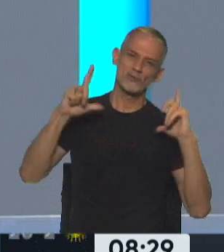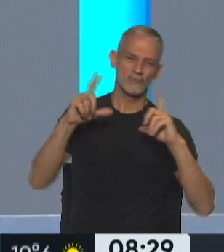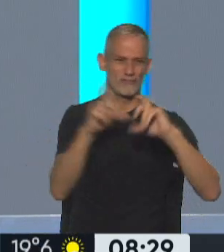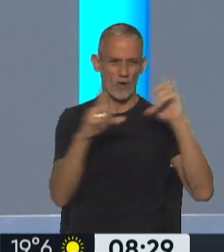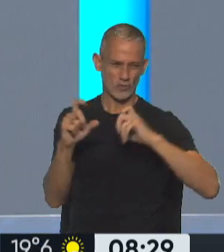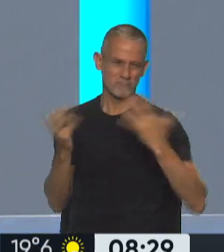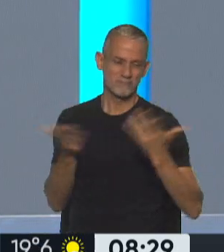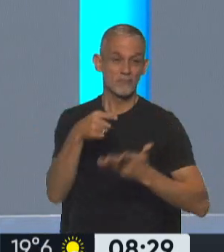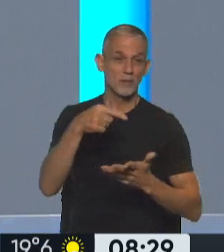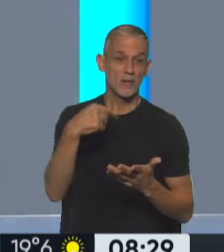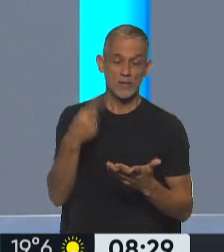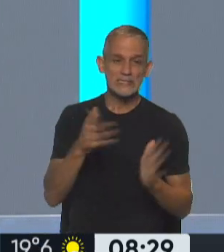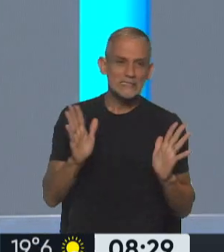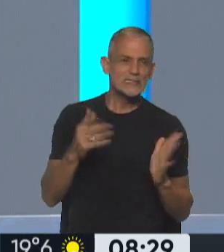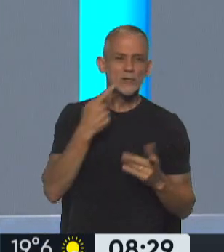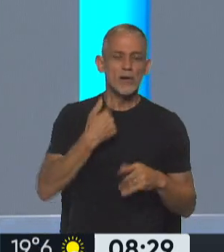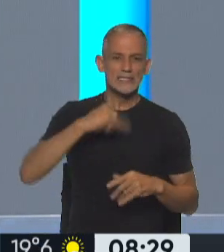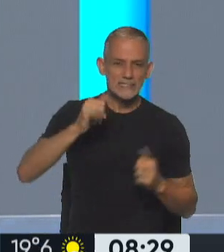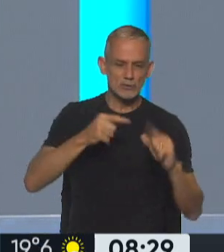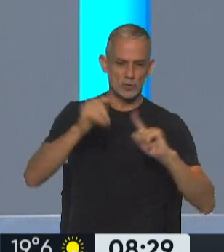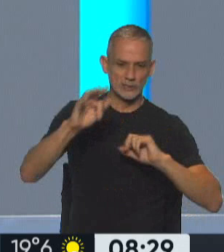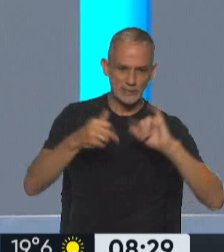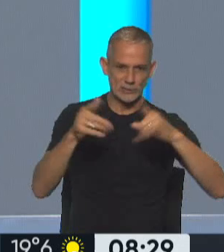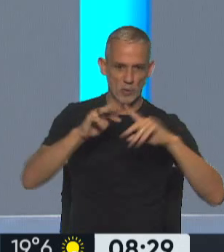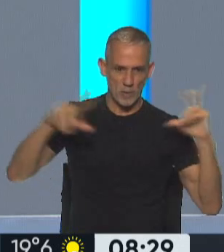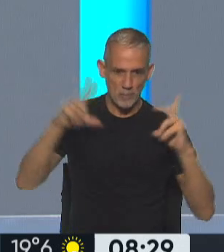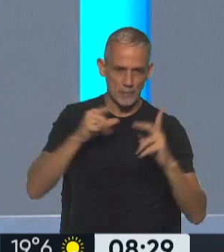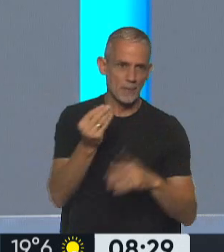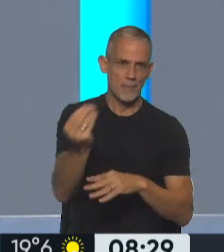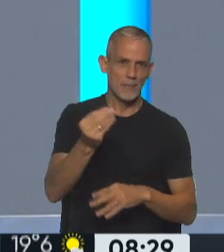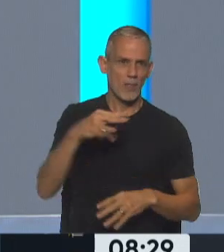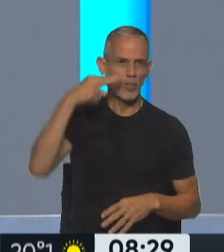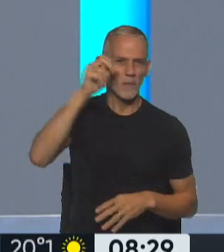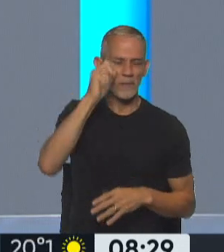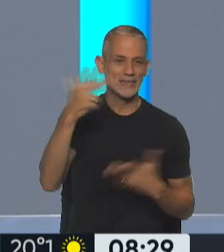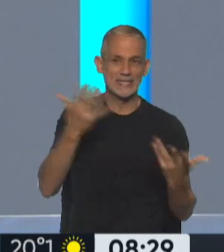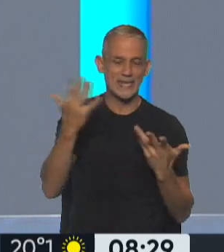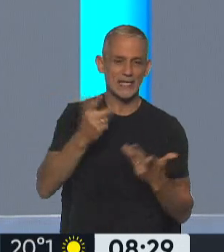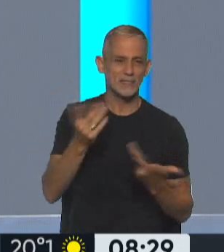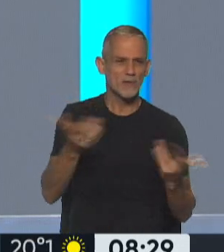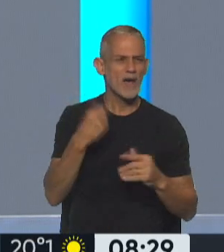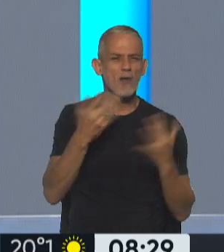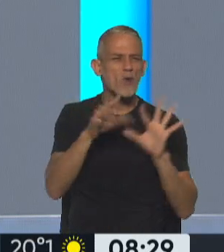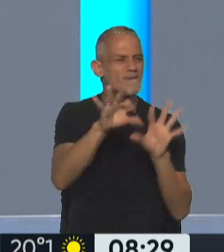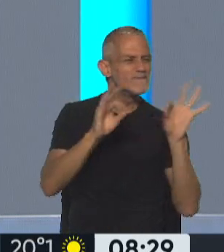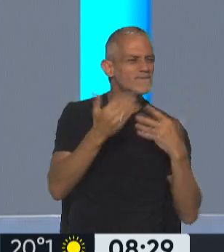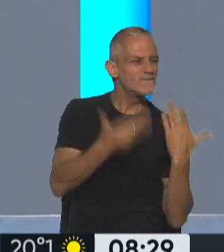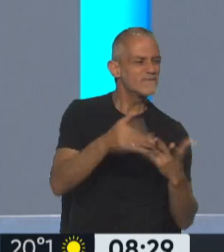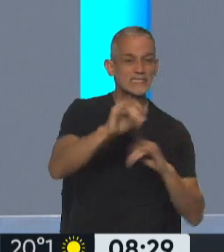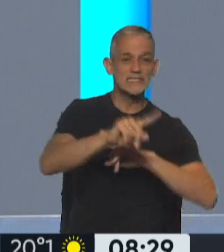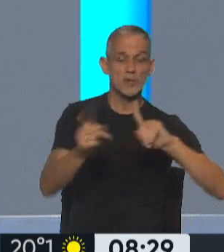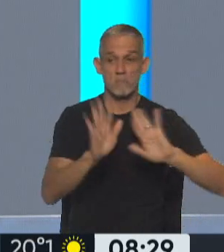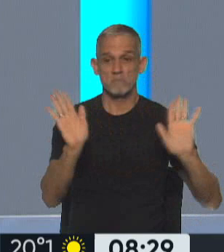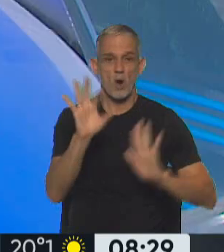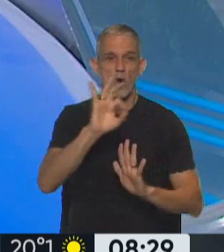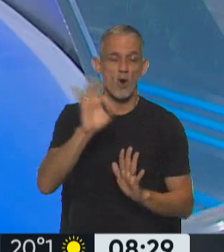macri que sigue en esta especie de indefinición si será o no candidato si va a bendecir alguno de los candidatos o si será